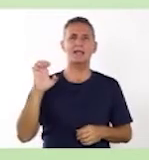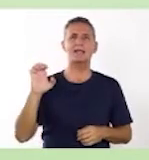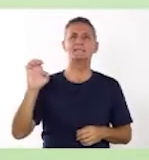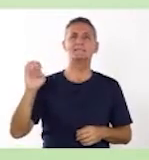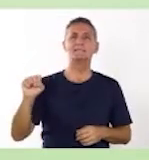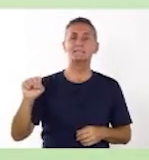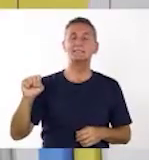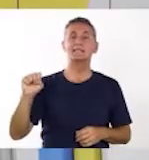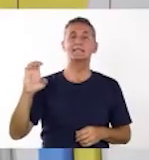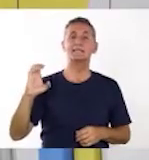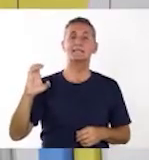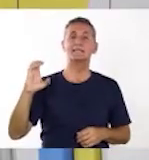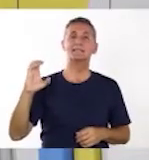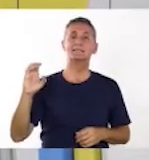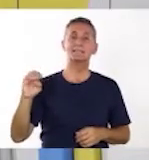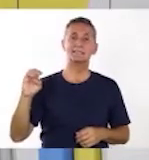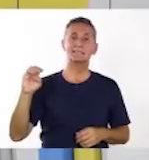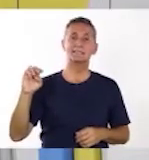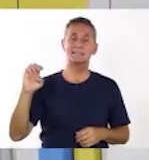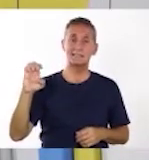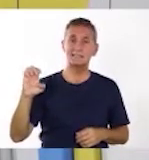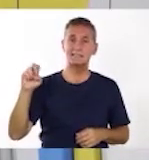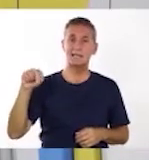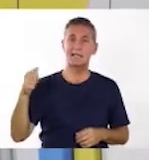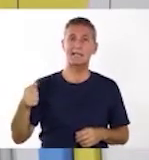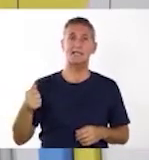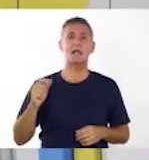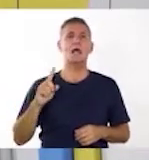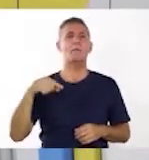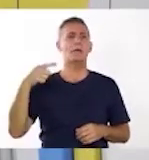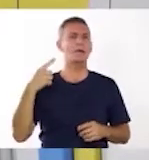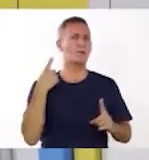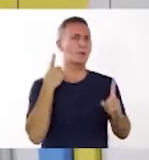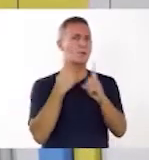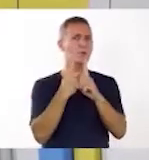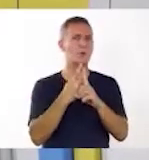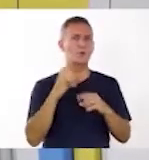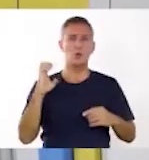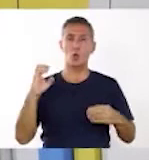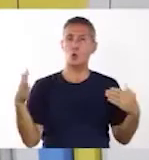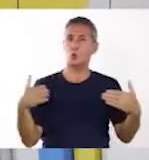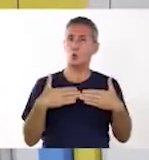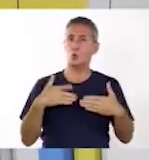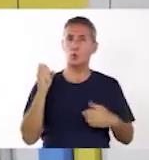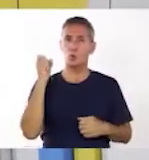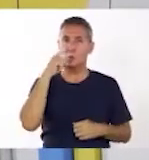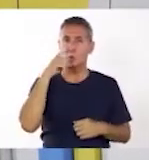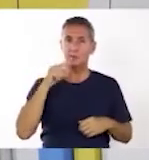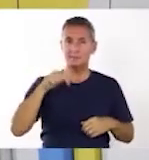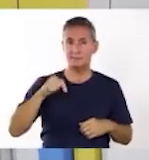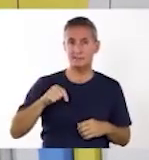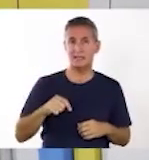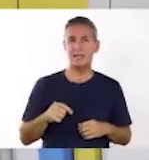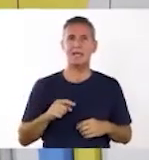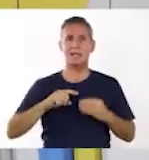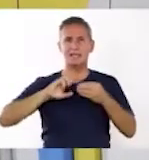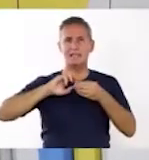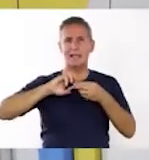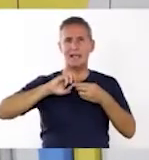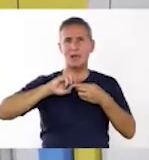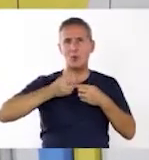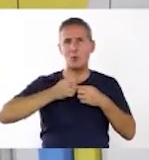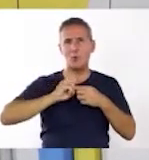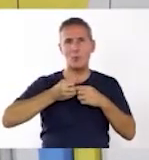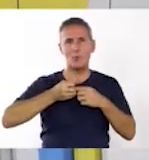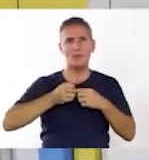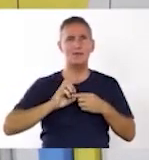escena. Seguimos entonces con Tartufo para el próximo encuentro, para dar las conclusiones finales de